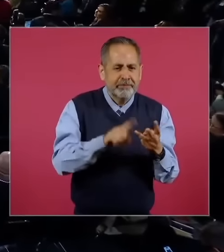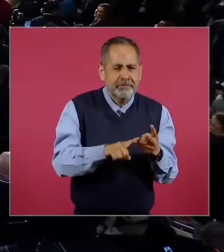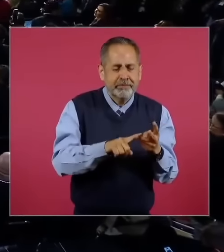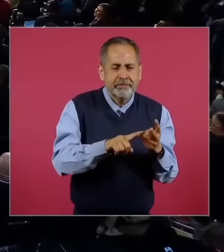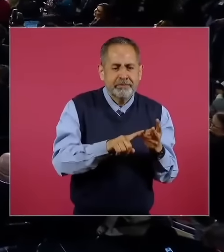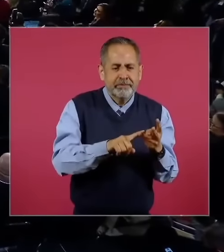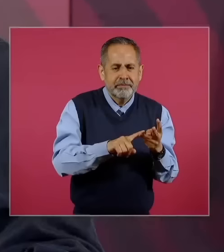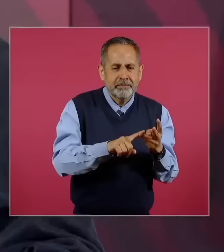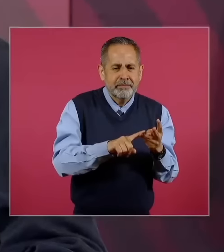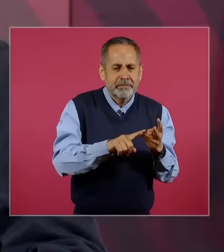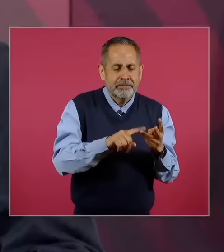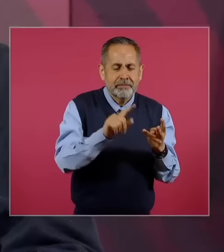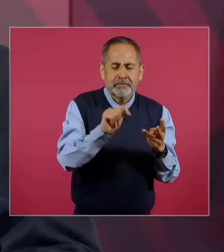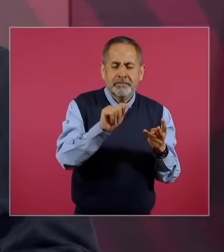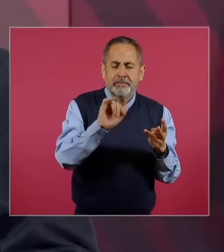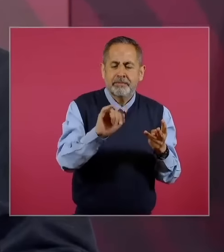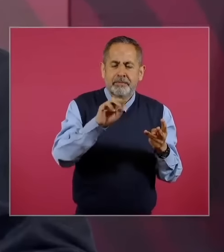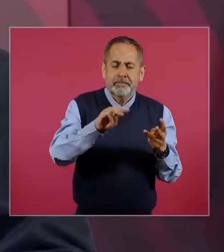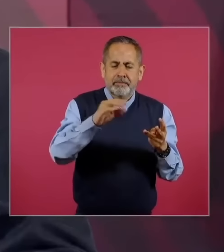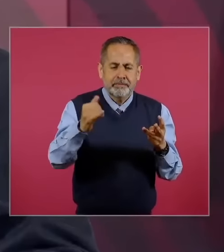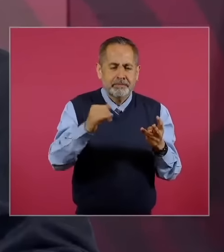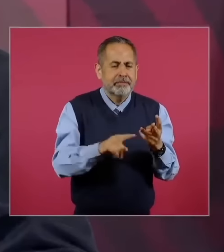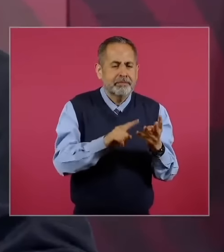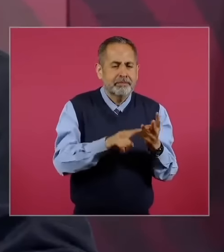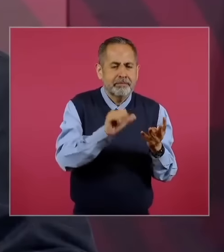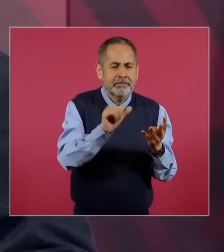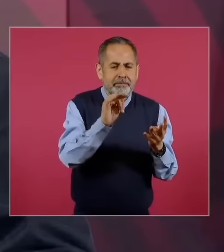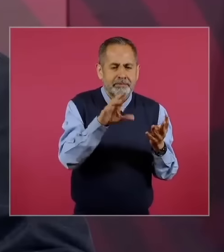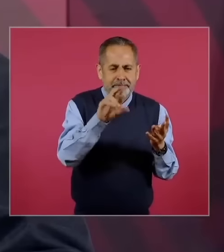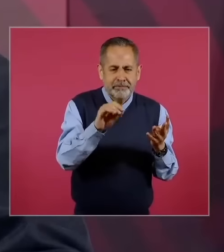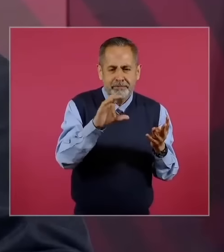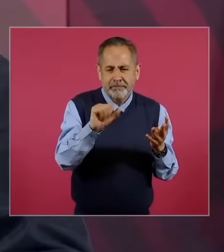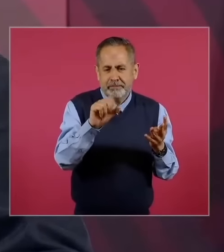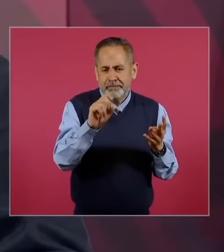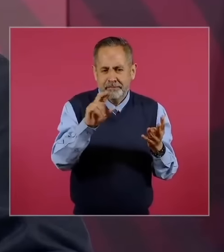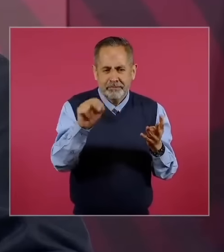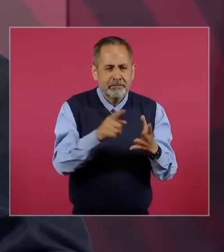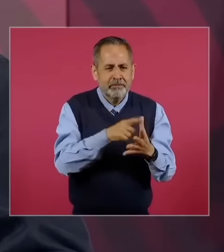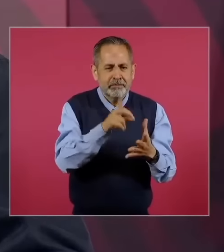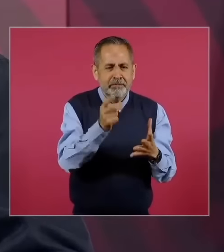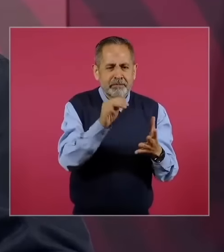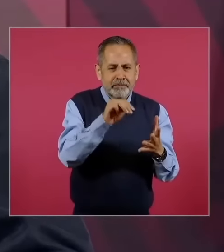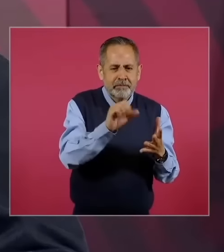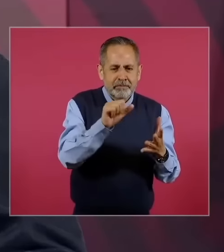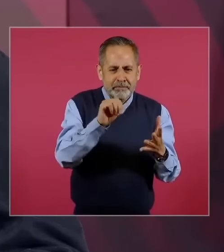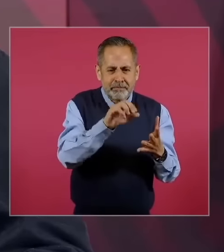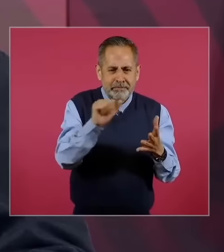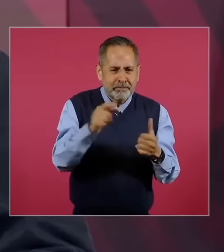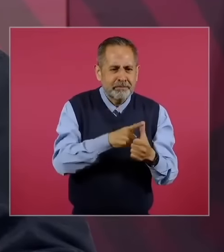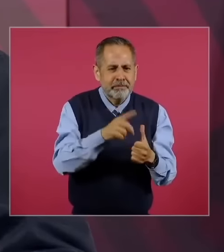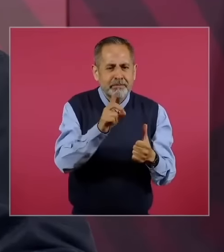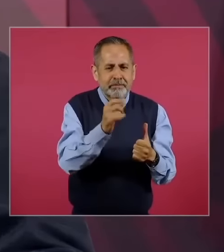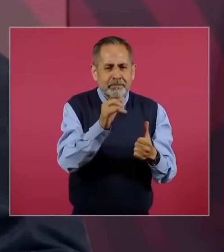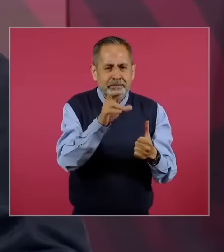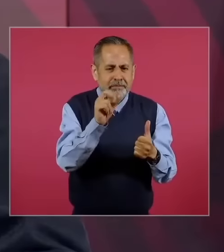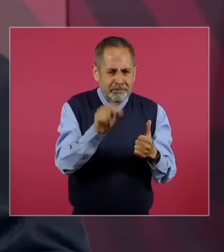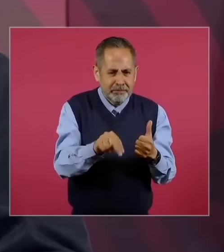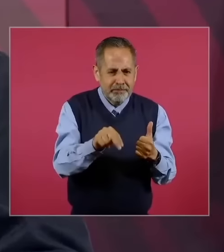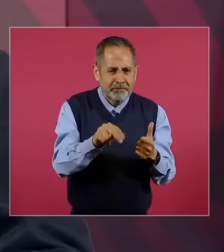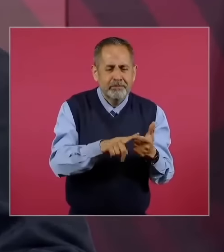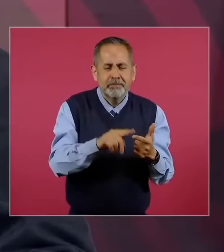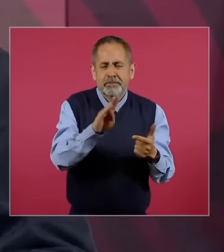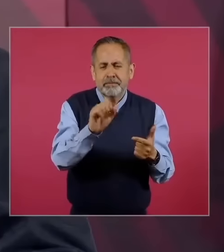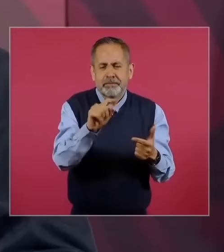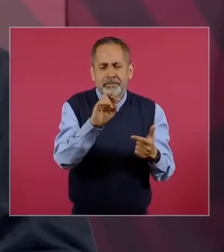Timmy Zullinger, Alfredo Calderón, Dam Camacho, Byron Barranco y